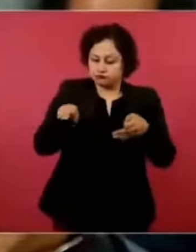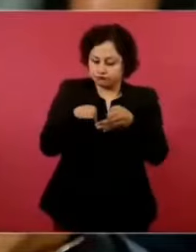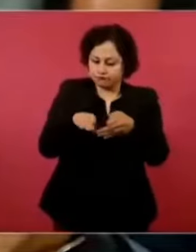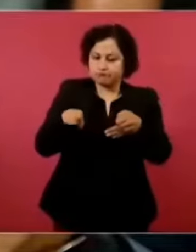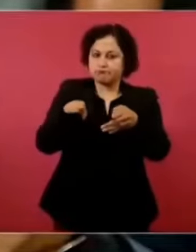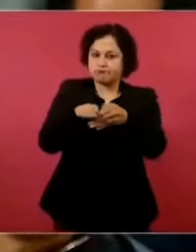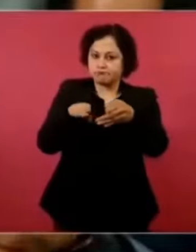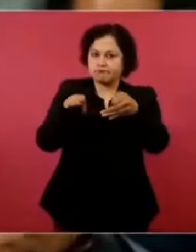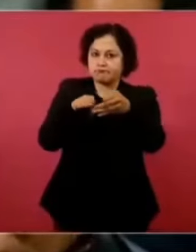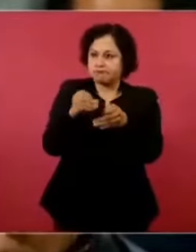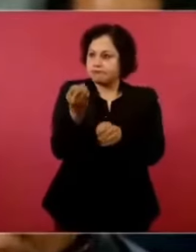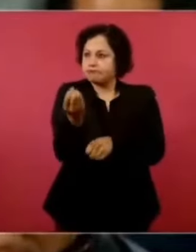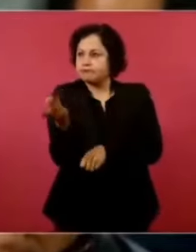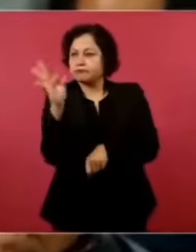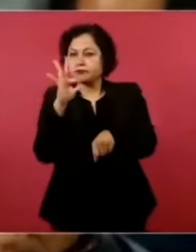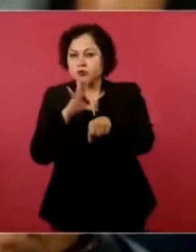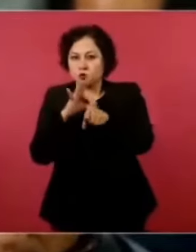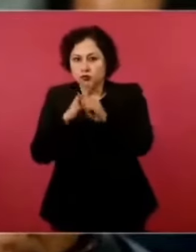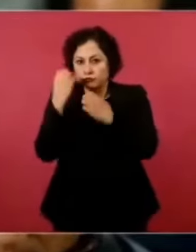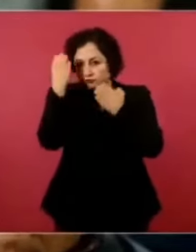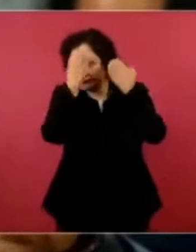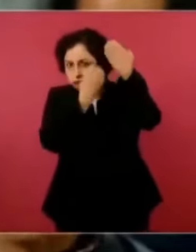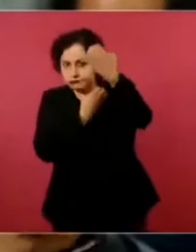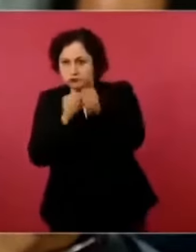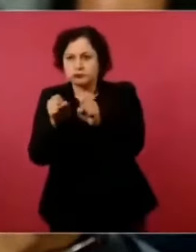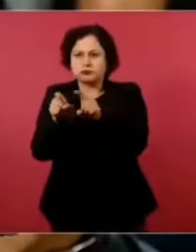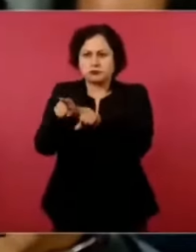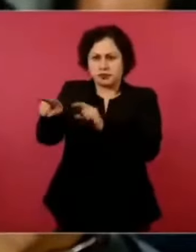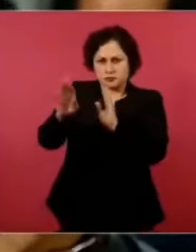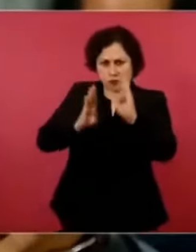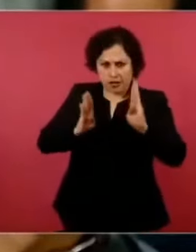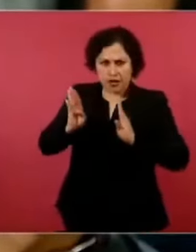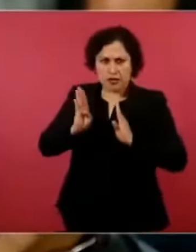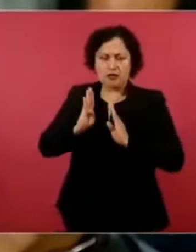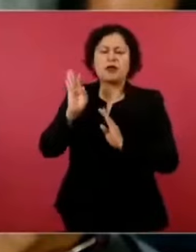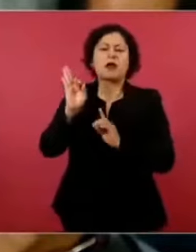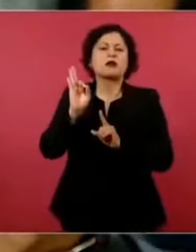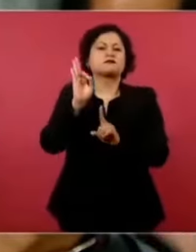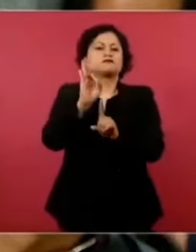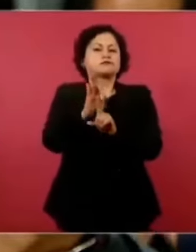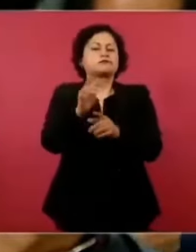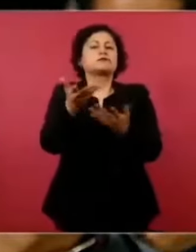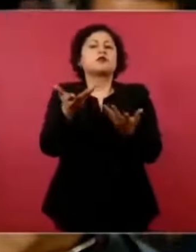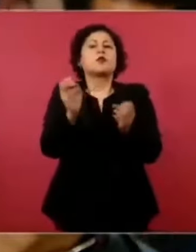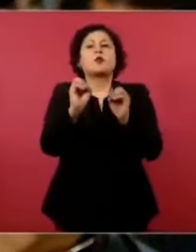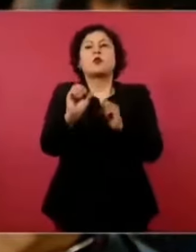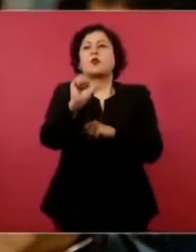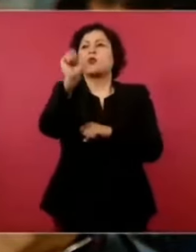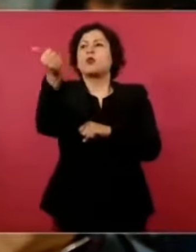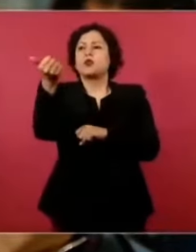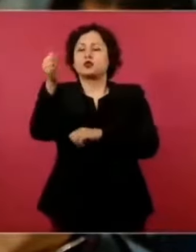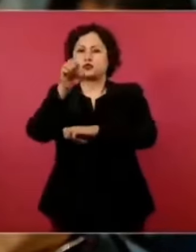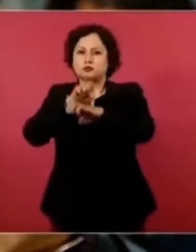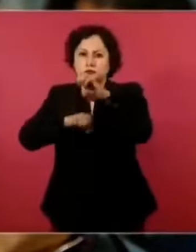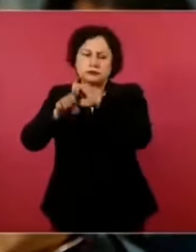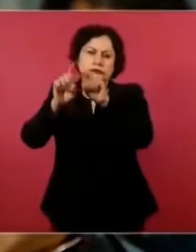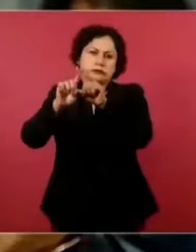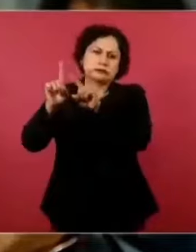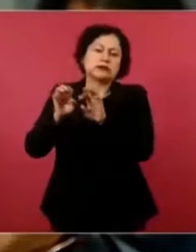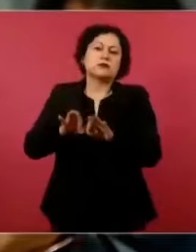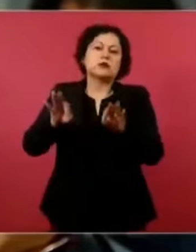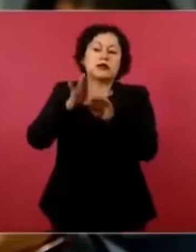desde especialistas dentro de la propia milicia y también especialistas que están en otros institutos importantes de salud. Y se lo pregunto también